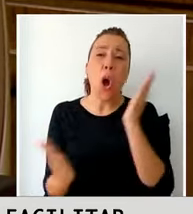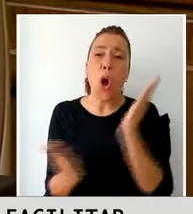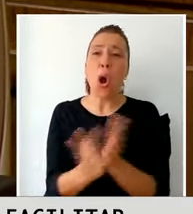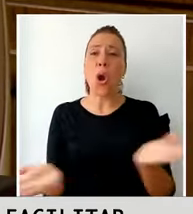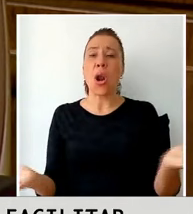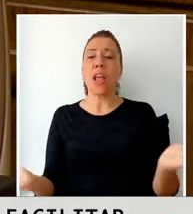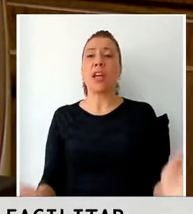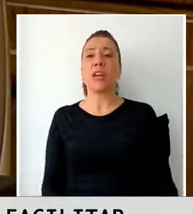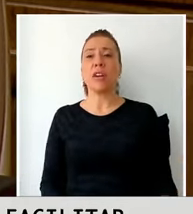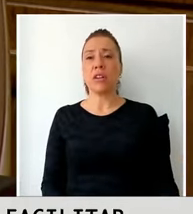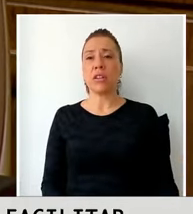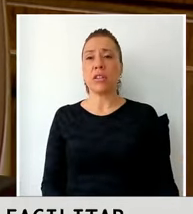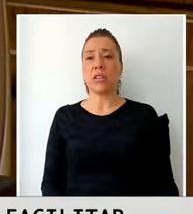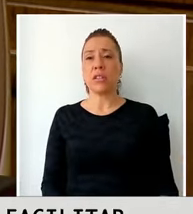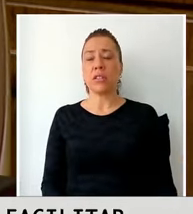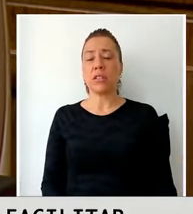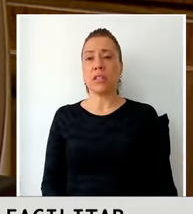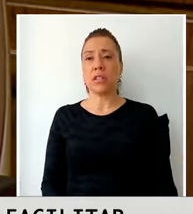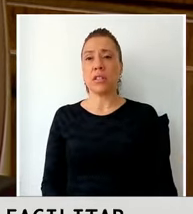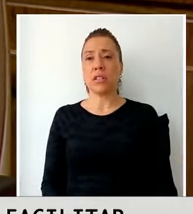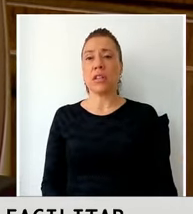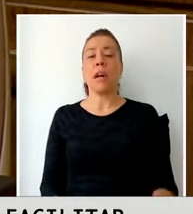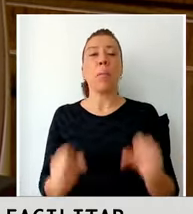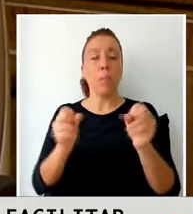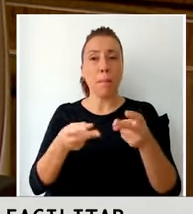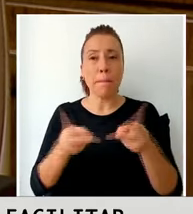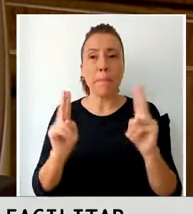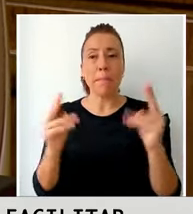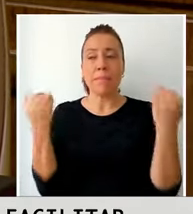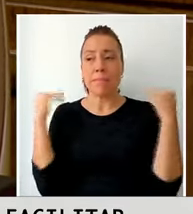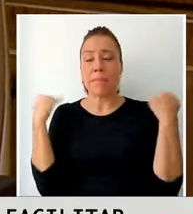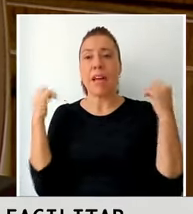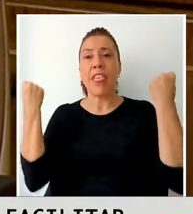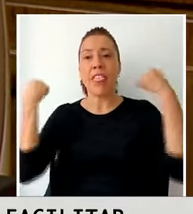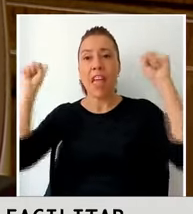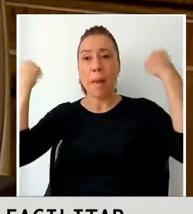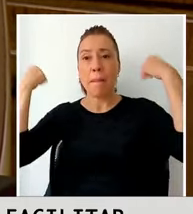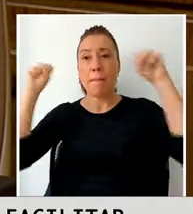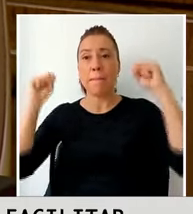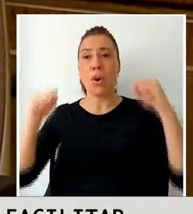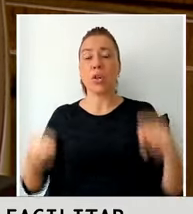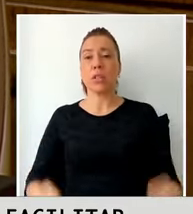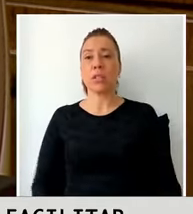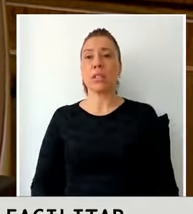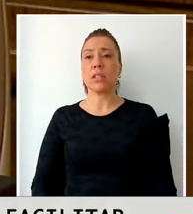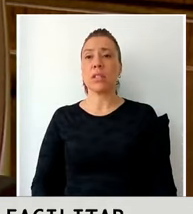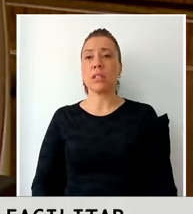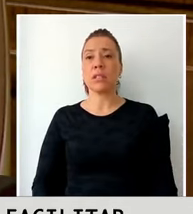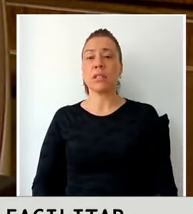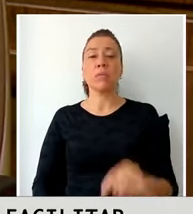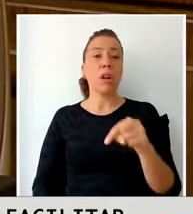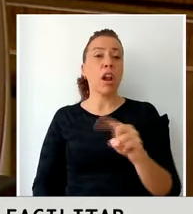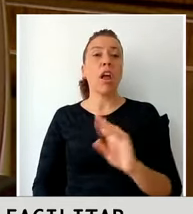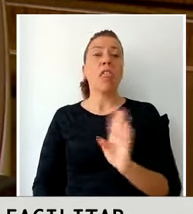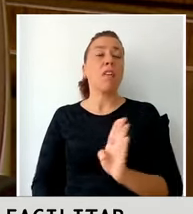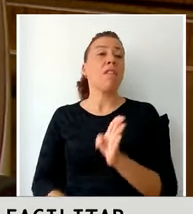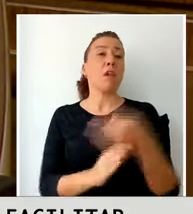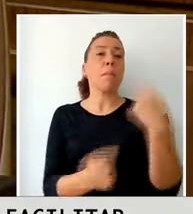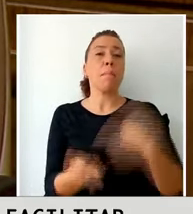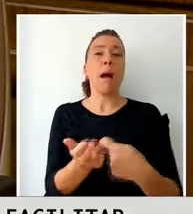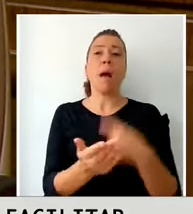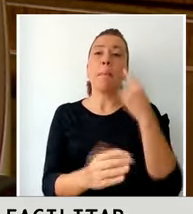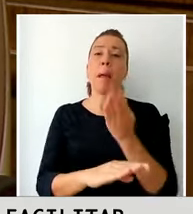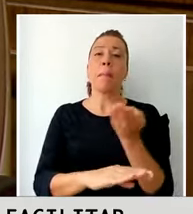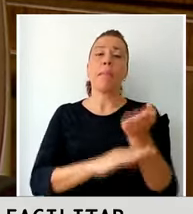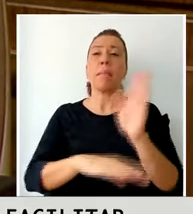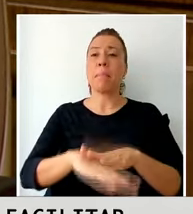se le permita practicar los deportes y sin ni siquiera el día de hoy Tienen que ir a pagar para solicitar estos permisos Así que